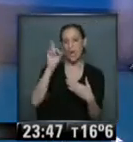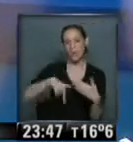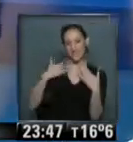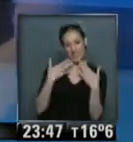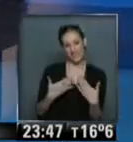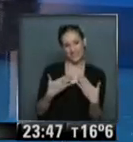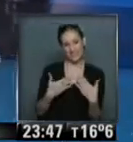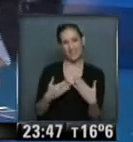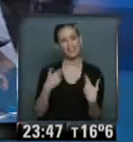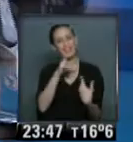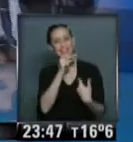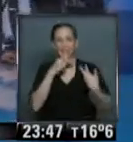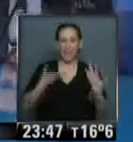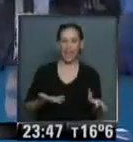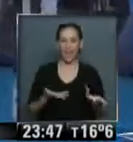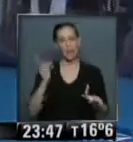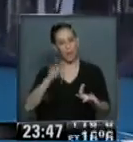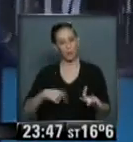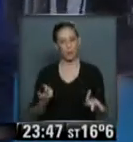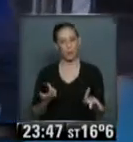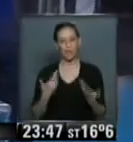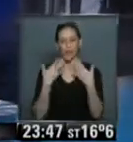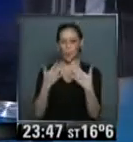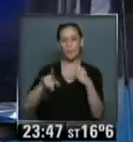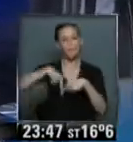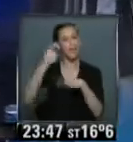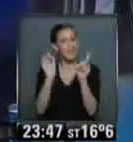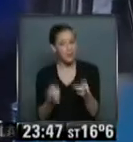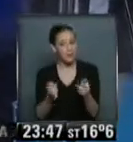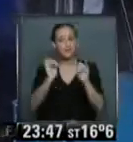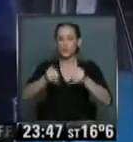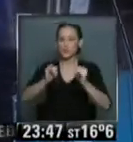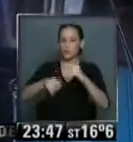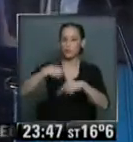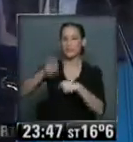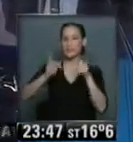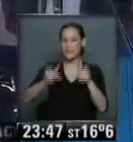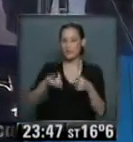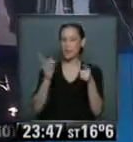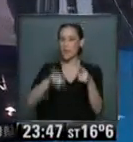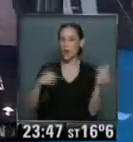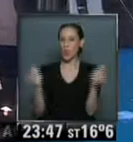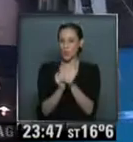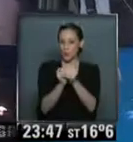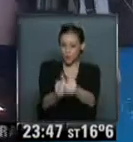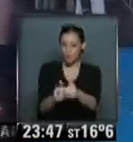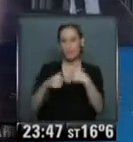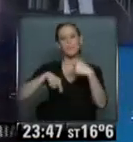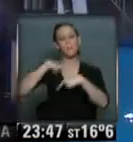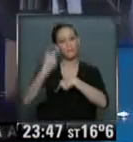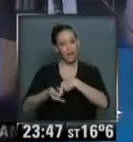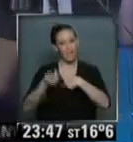venir. Abriola. Nada, ¿cómo no iba a venir? Bueno, menos mal. ¿Mañana también? Por supuesto, mañana aquí haciéndote compañía. Perfecto, bueno, entonces mañana